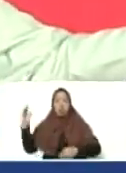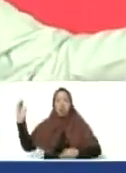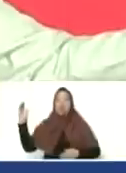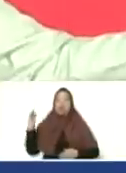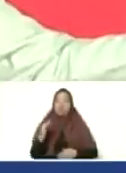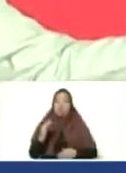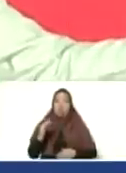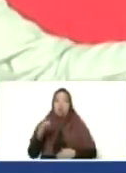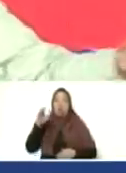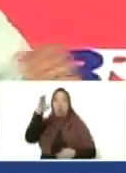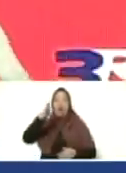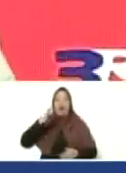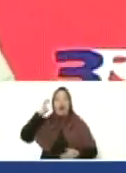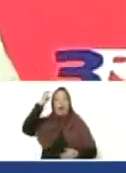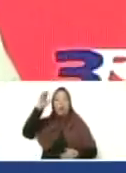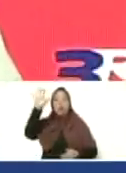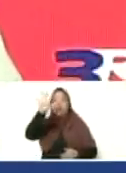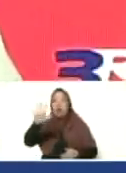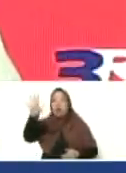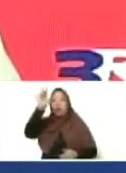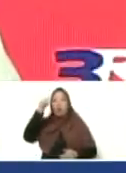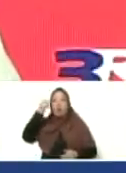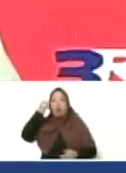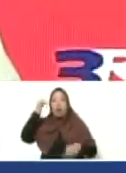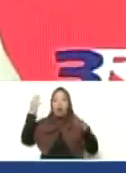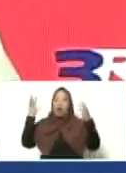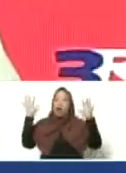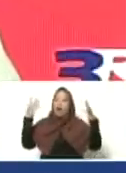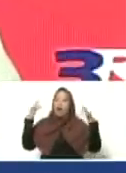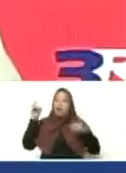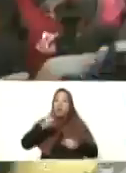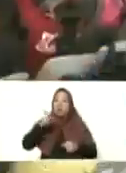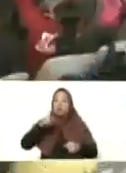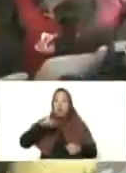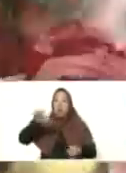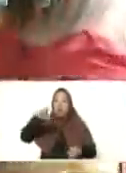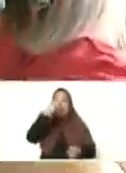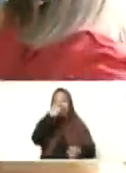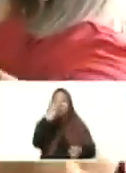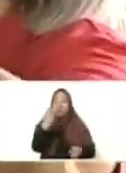euroasiática y africana las giras necesarias